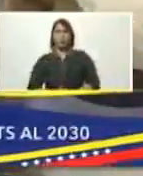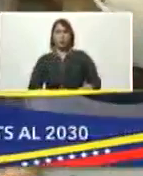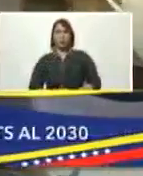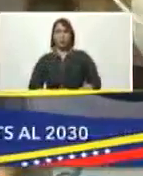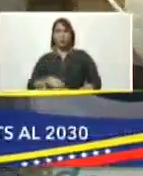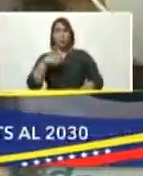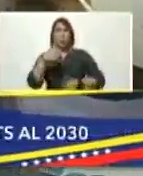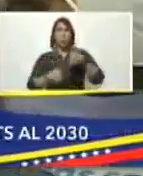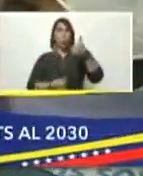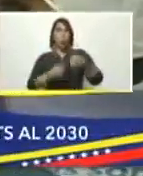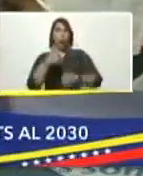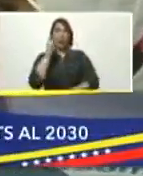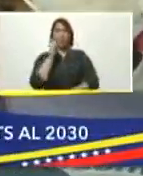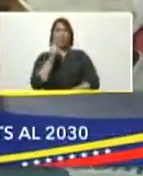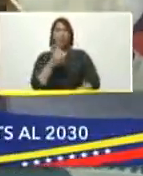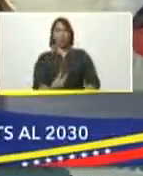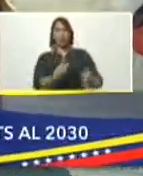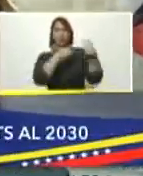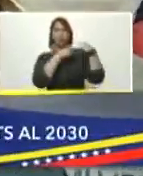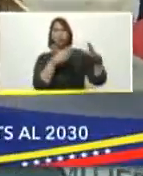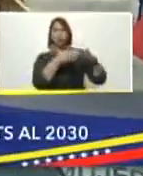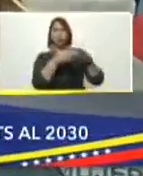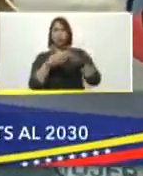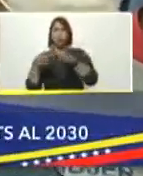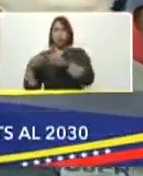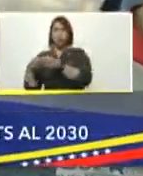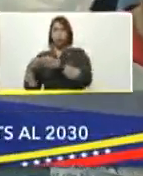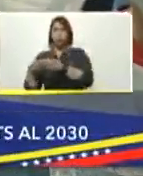¿Cuáles son las tareas organizativas?